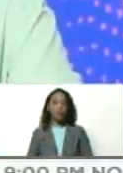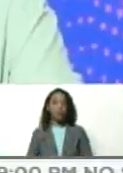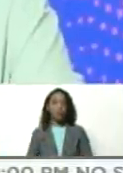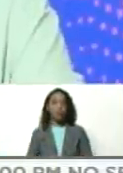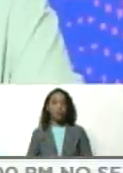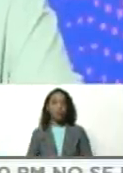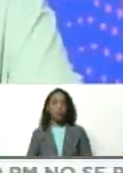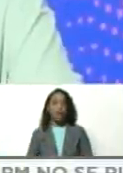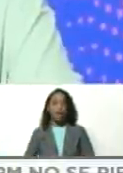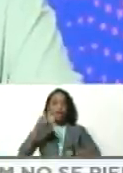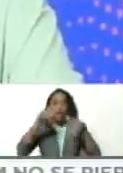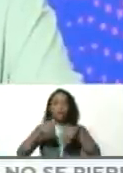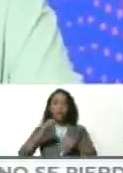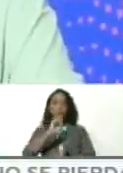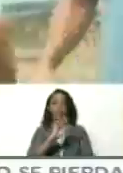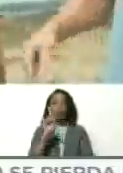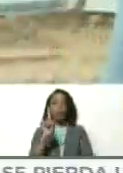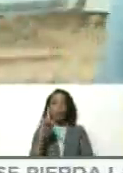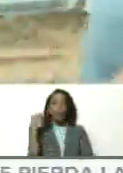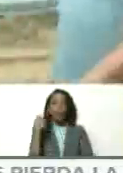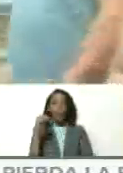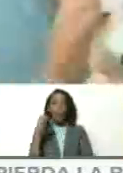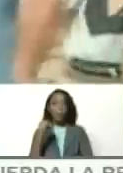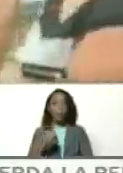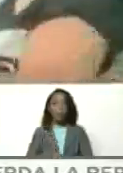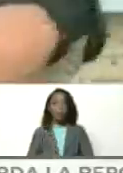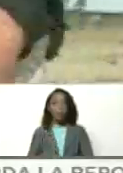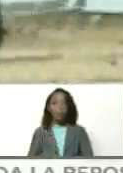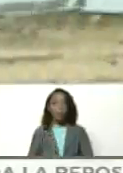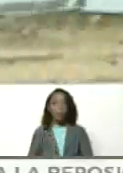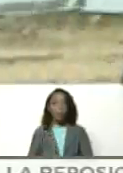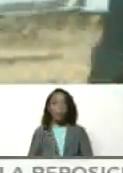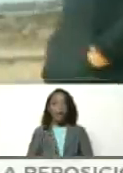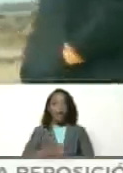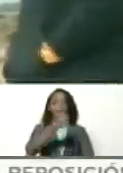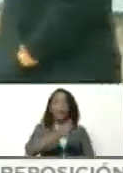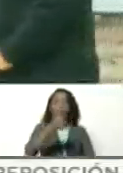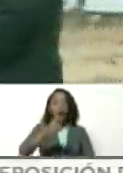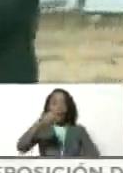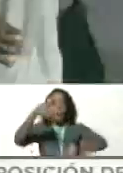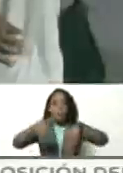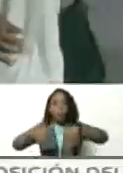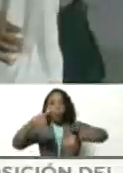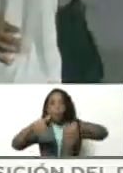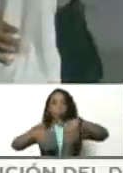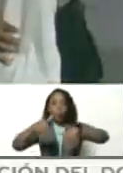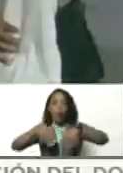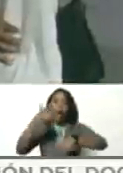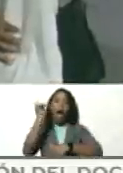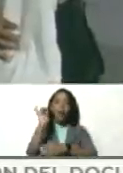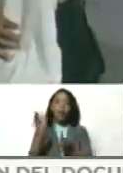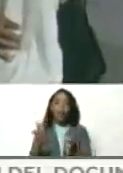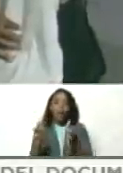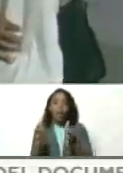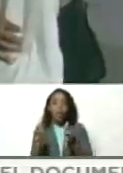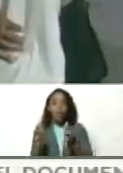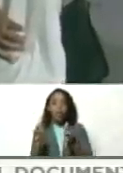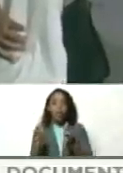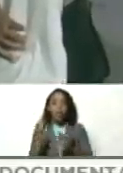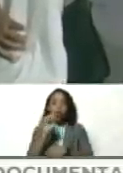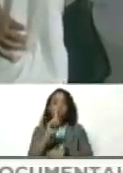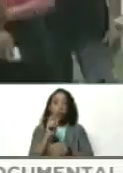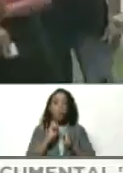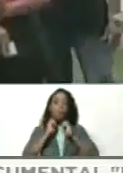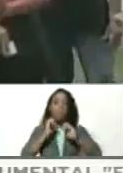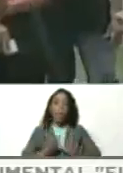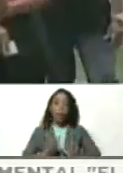de la elección del 21 de noviembre, que en cada elección hay un ganador y un